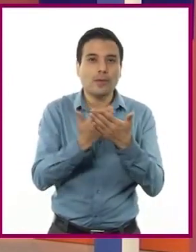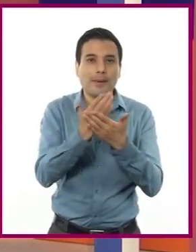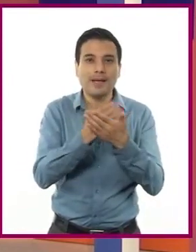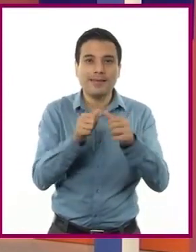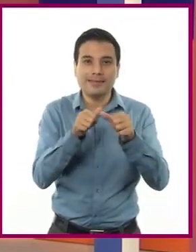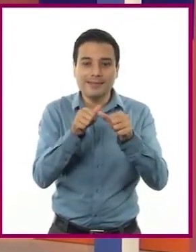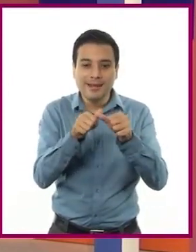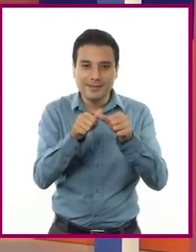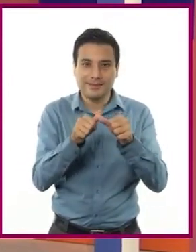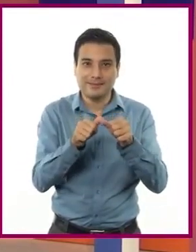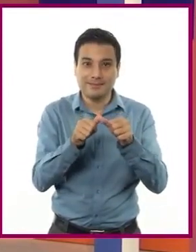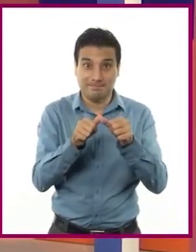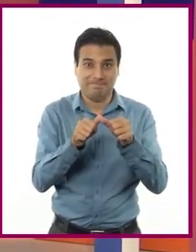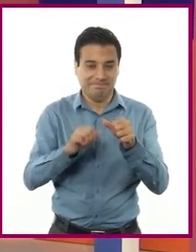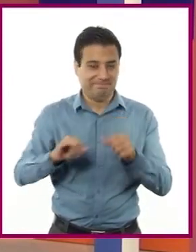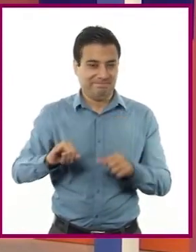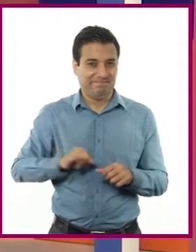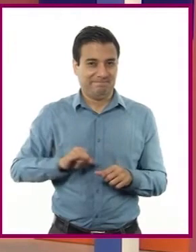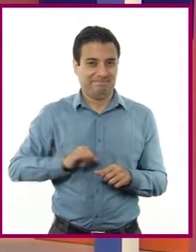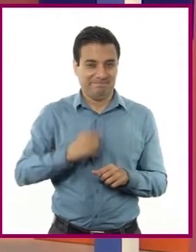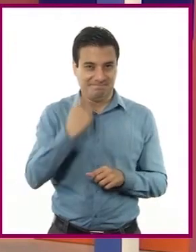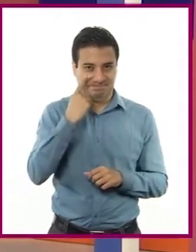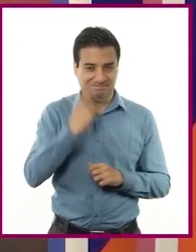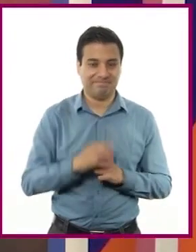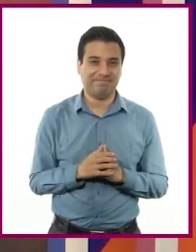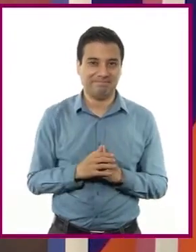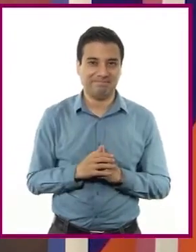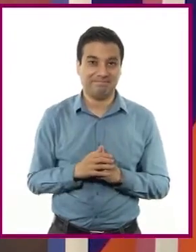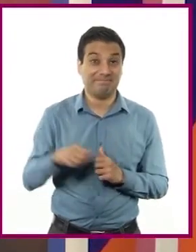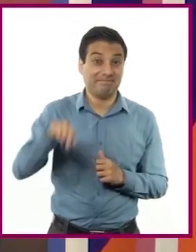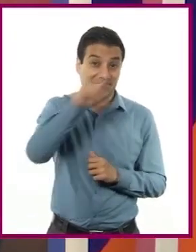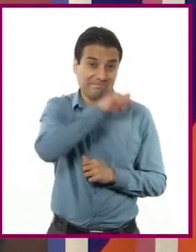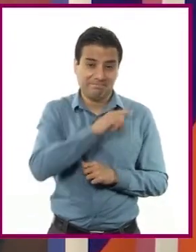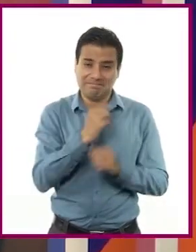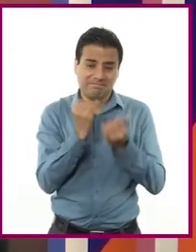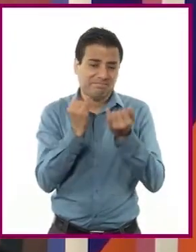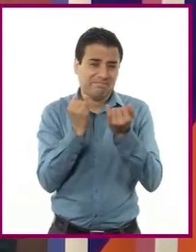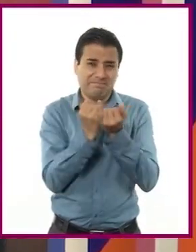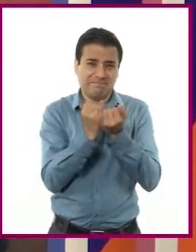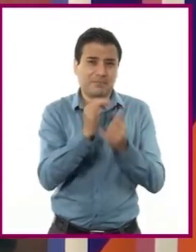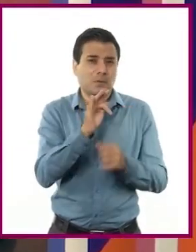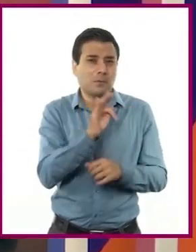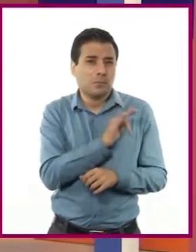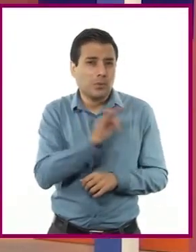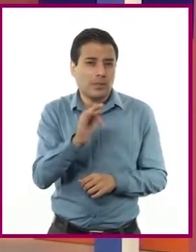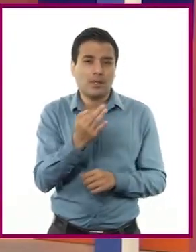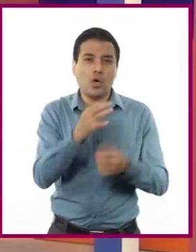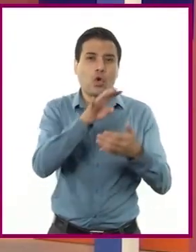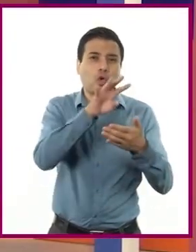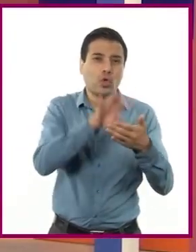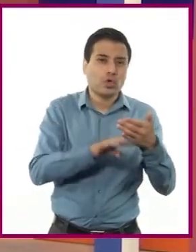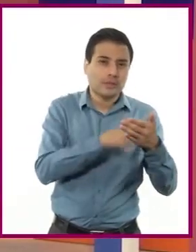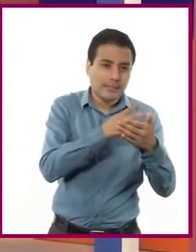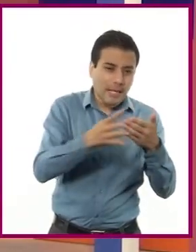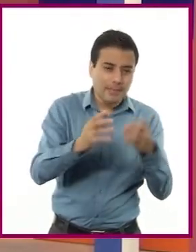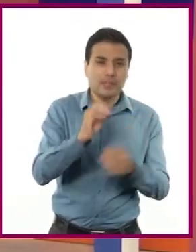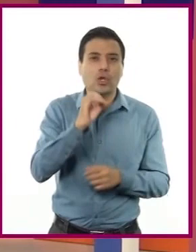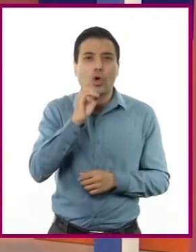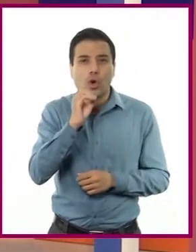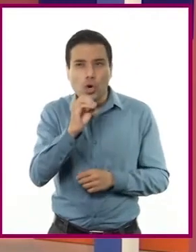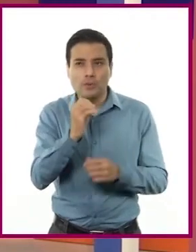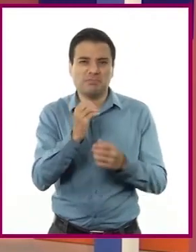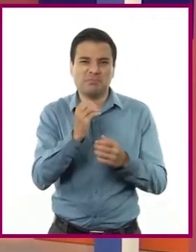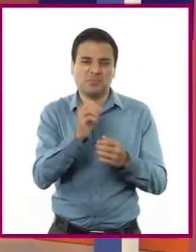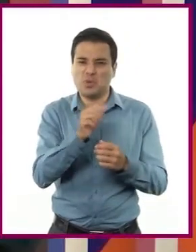para hacer más divertido nuestro folleto. Ustedes pueden elegir realizar un crucigrama o el juego de palabras que más